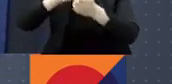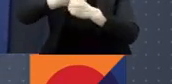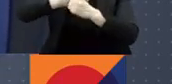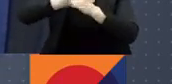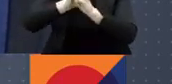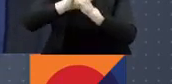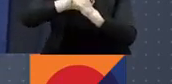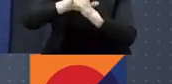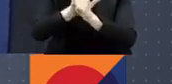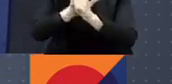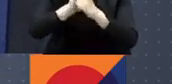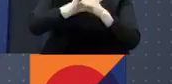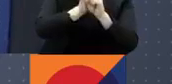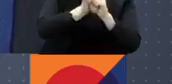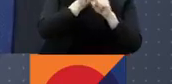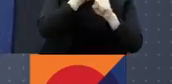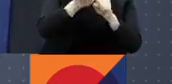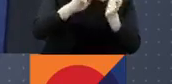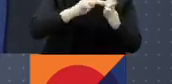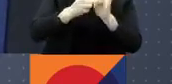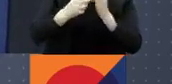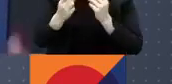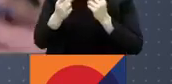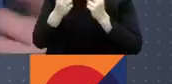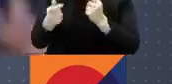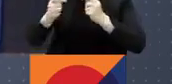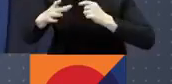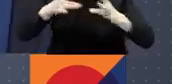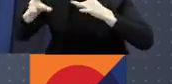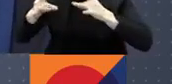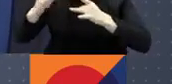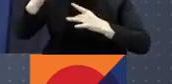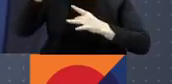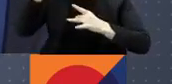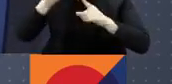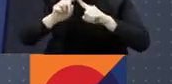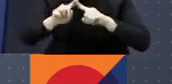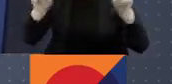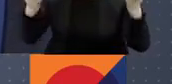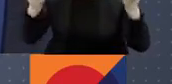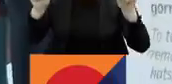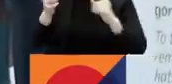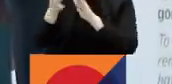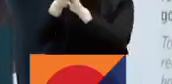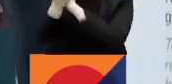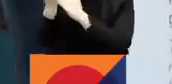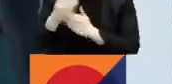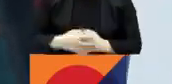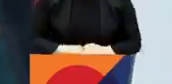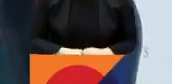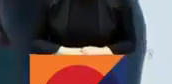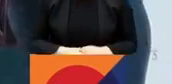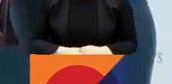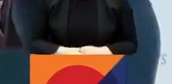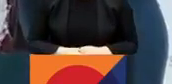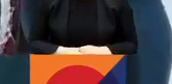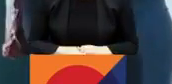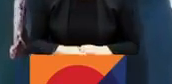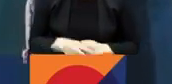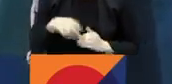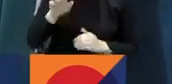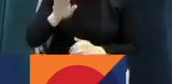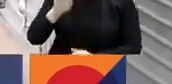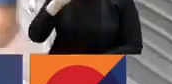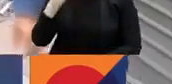¿Por qué son más transmitibles que la cepa normal? Escuchemos. La llegada de estas 2 variantes